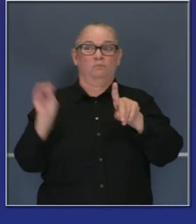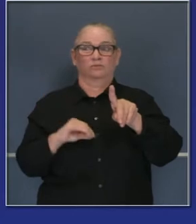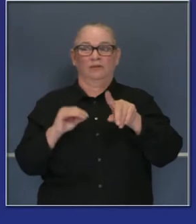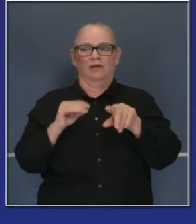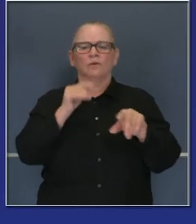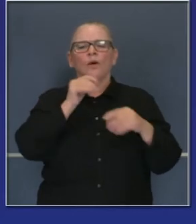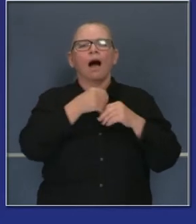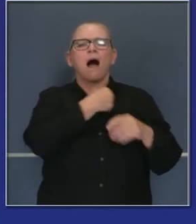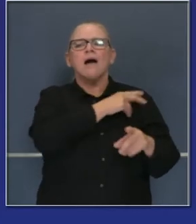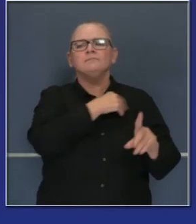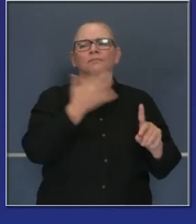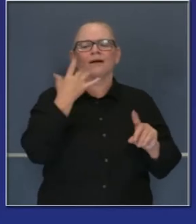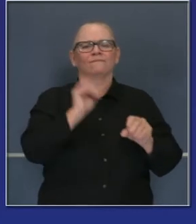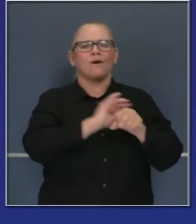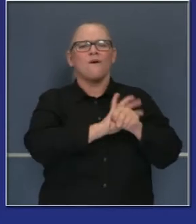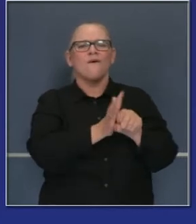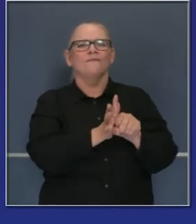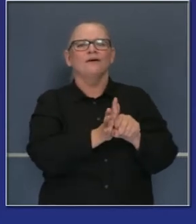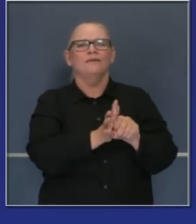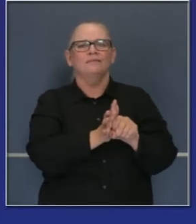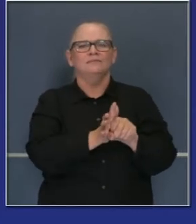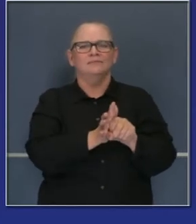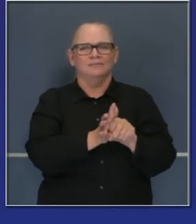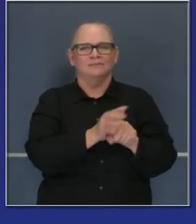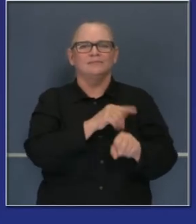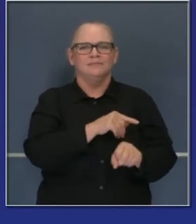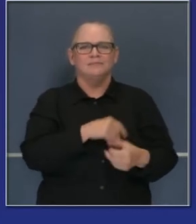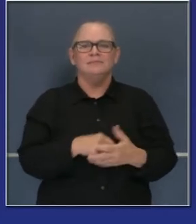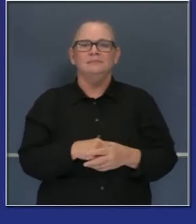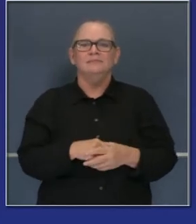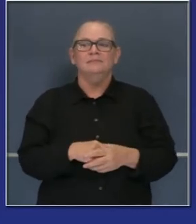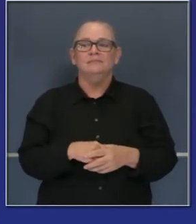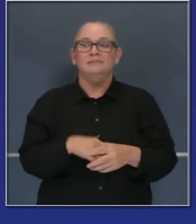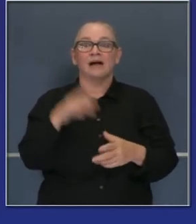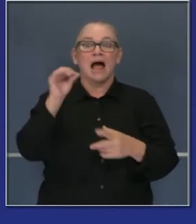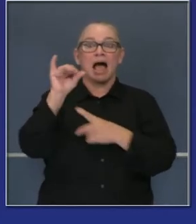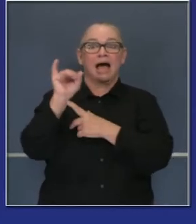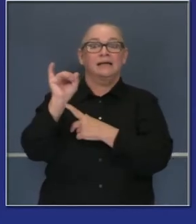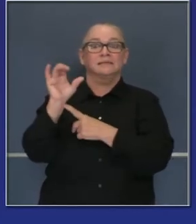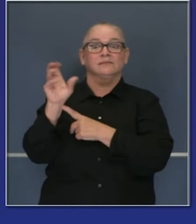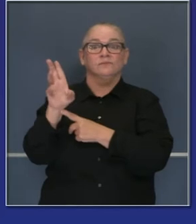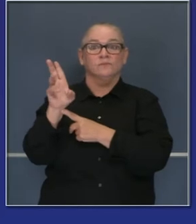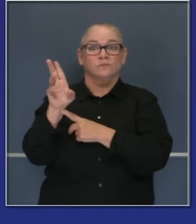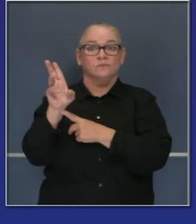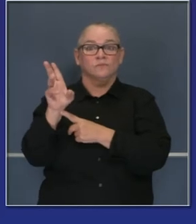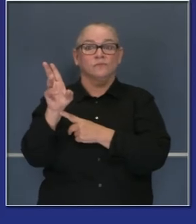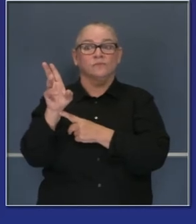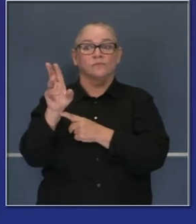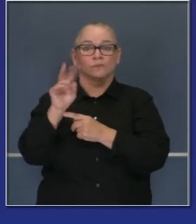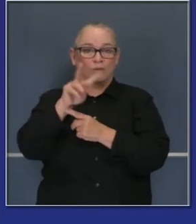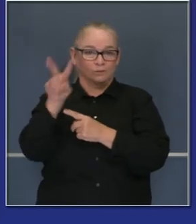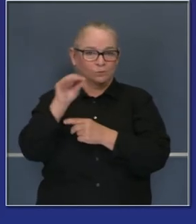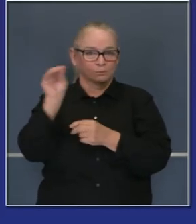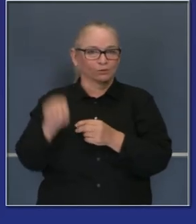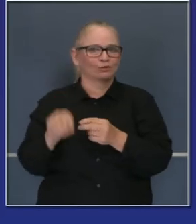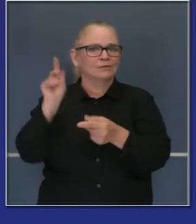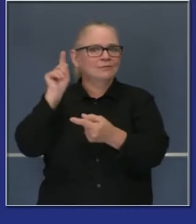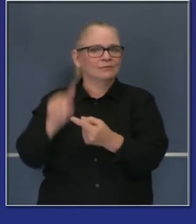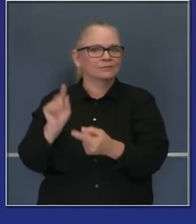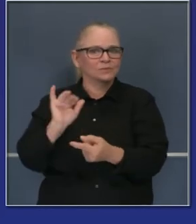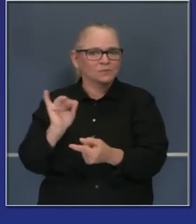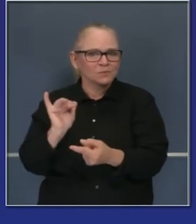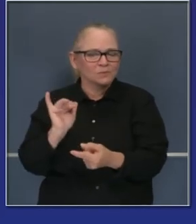con la gente que tiene condicionar en los hospitales y en cuanto a cuidado intensivo también 22 por ciento de disminución